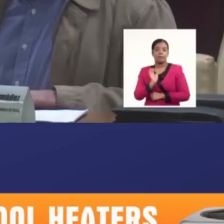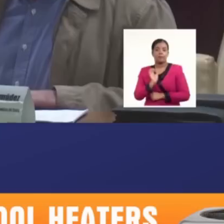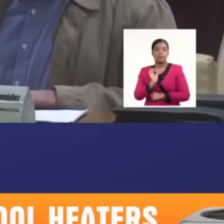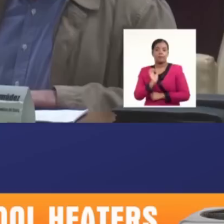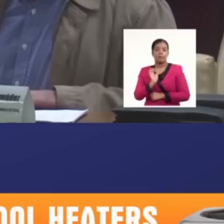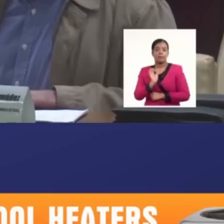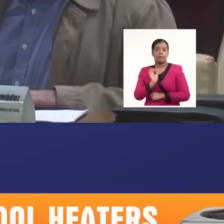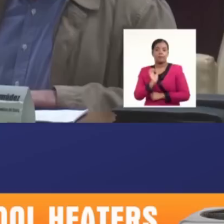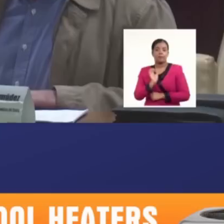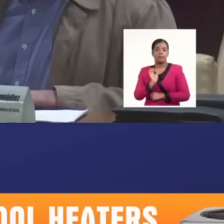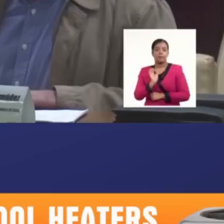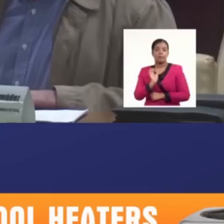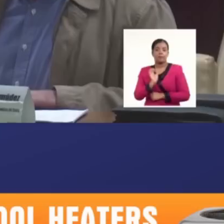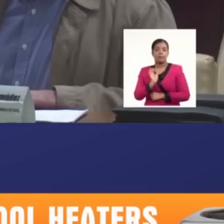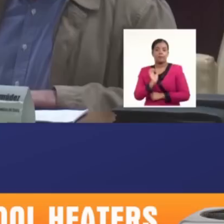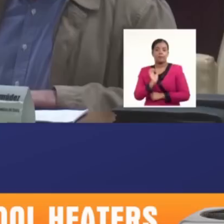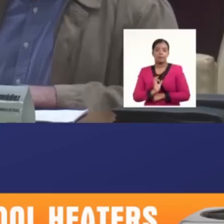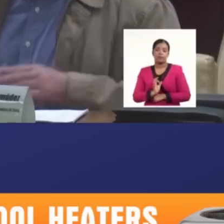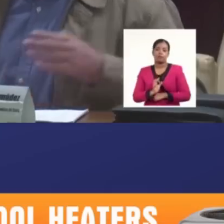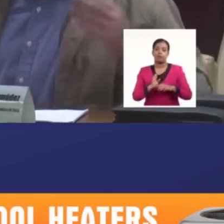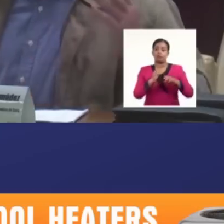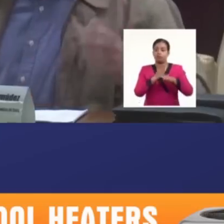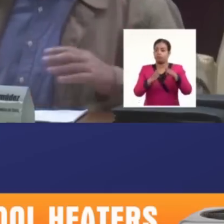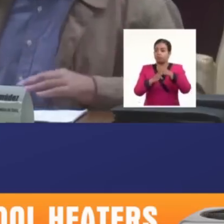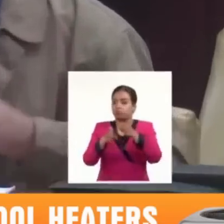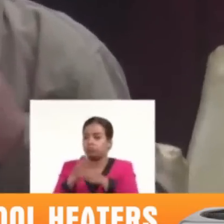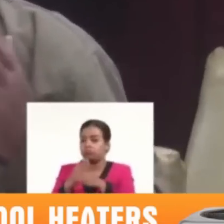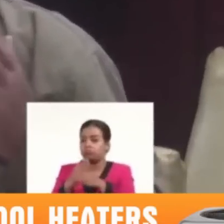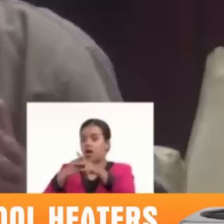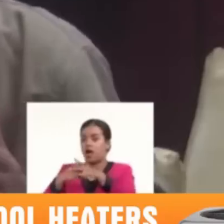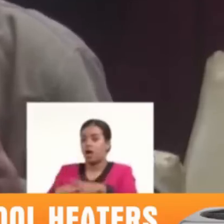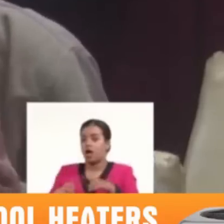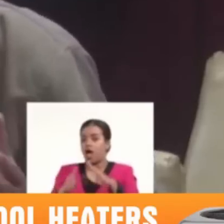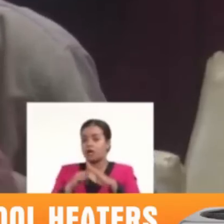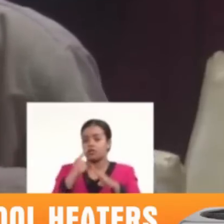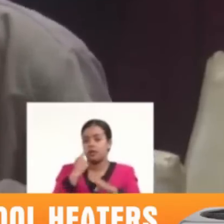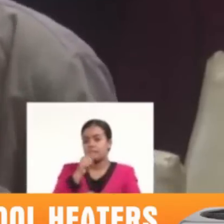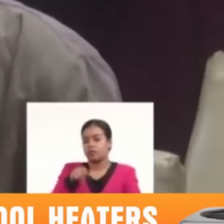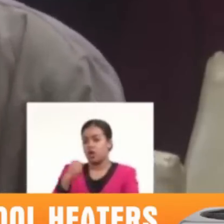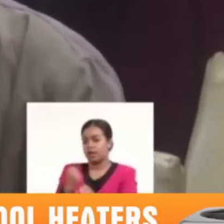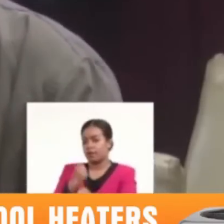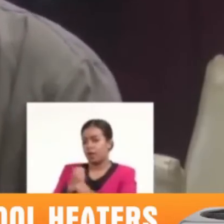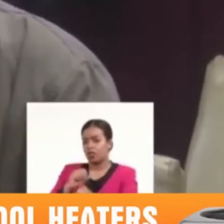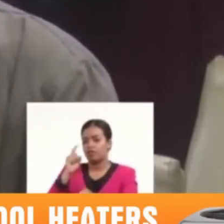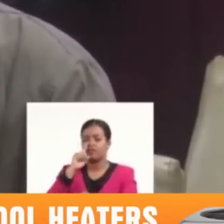A ver, vamos a ver si terminamos este bodrio. Operación y tú ves a la gente trabajando el fin de año.